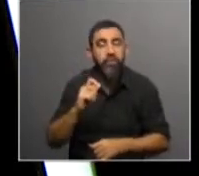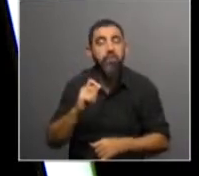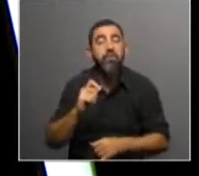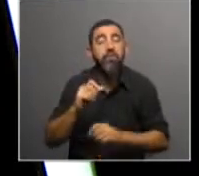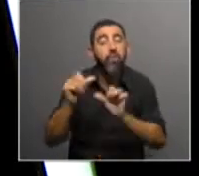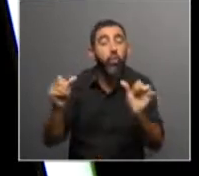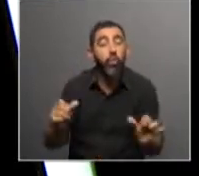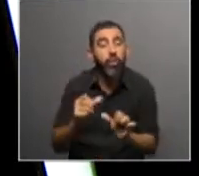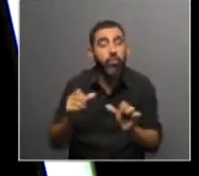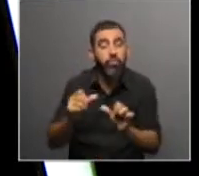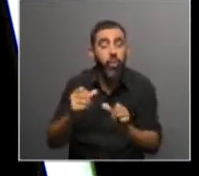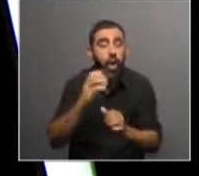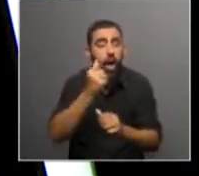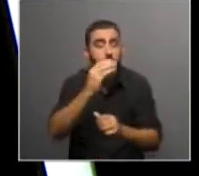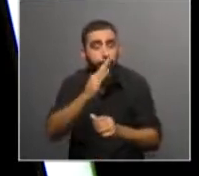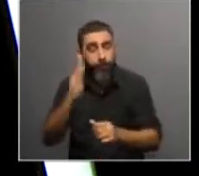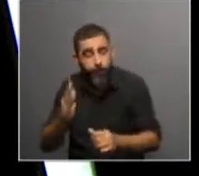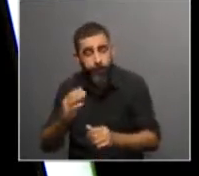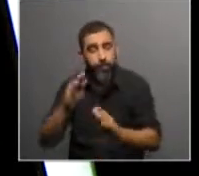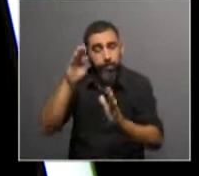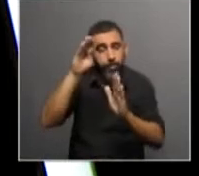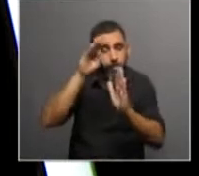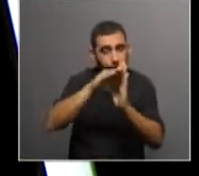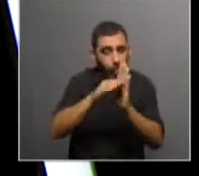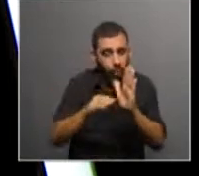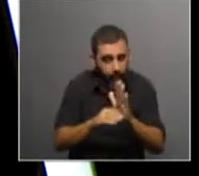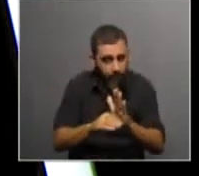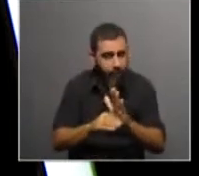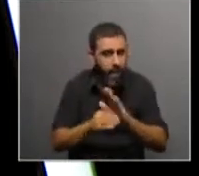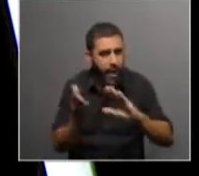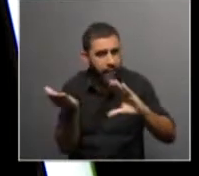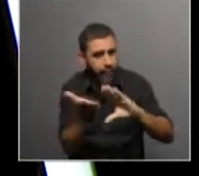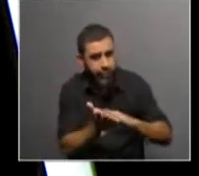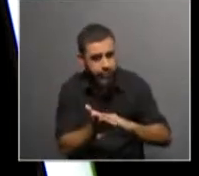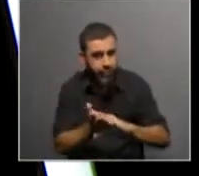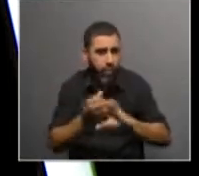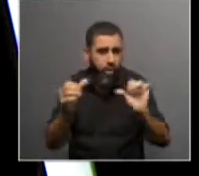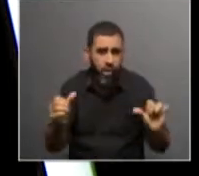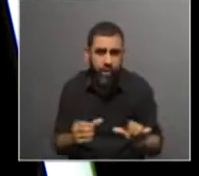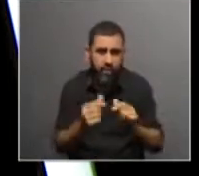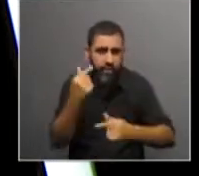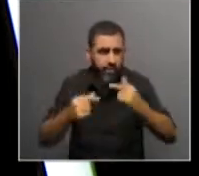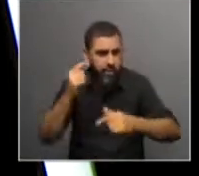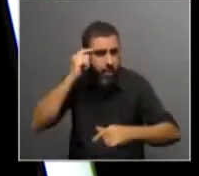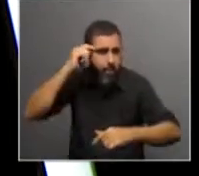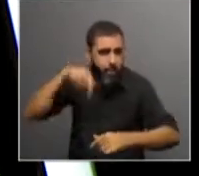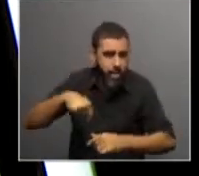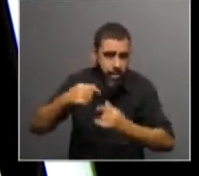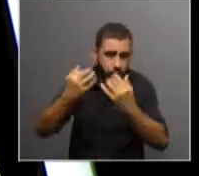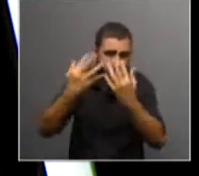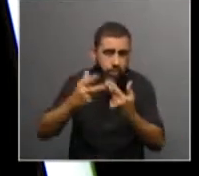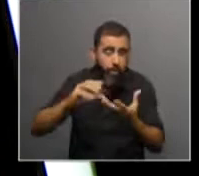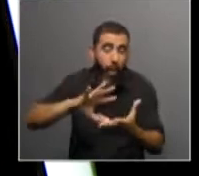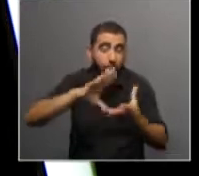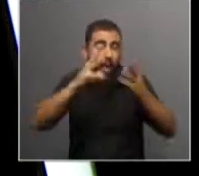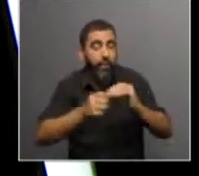que generar aplicaciones, programas, archivos, generar todo tipo de estrategias para